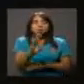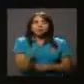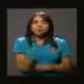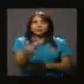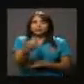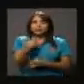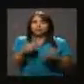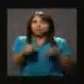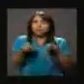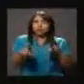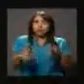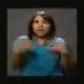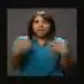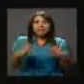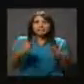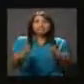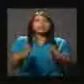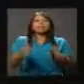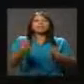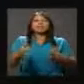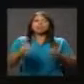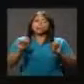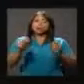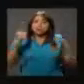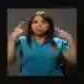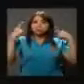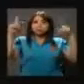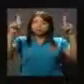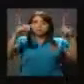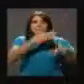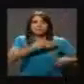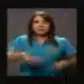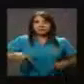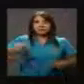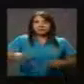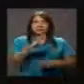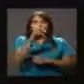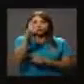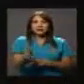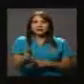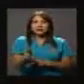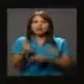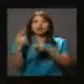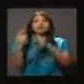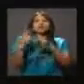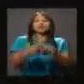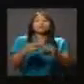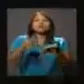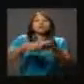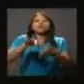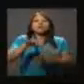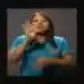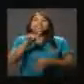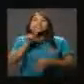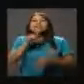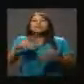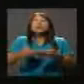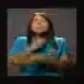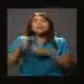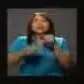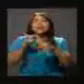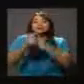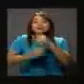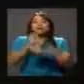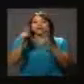histórica en el 2014 de llevar el presidente de costa rica nombrado por las nuevas generaciones en el 2014 lo pueden hacer sin necesidad